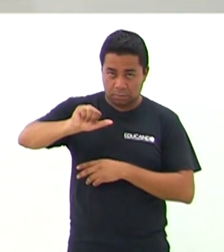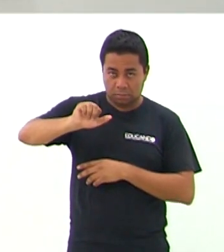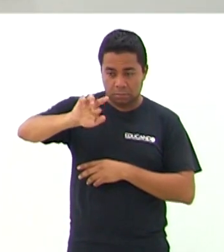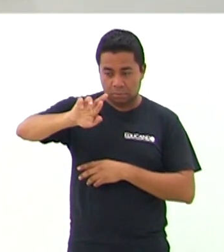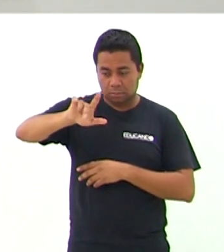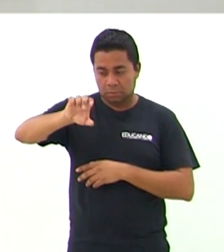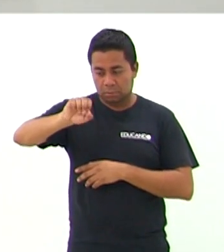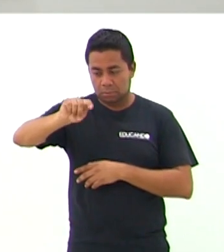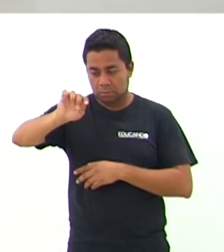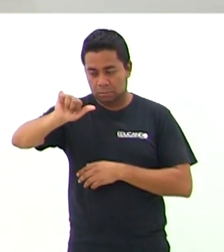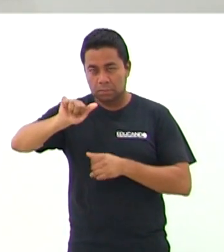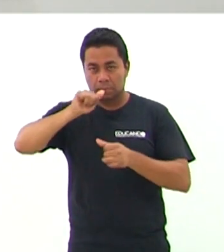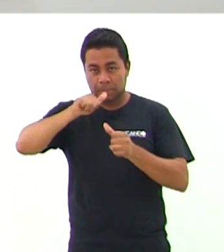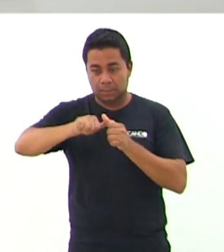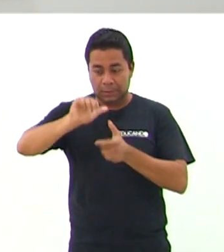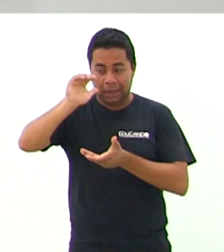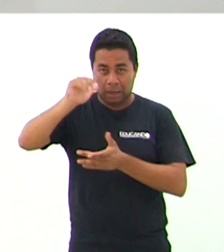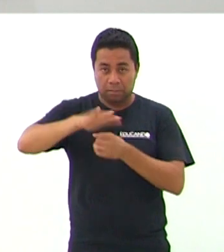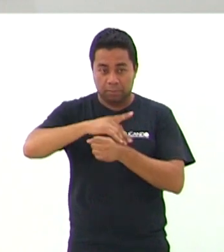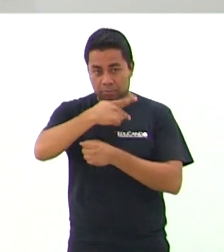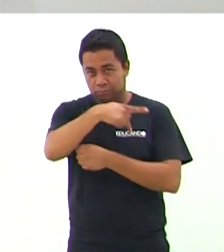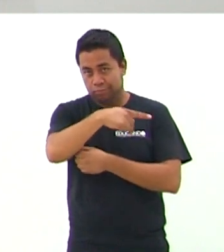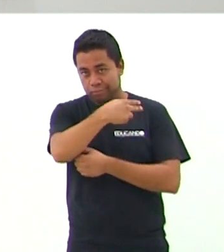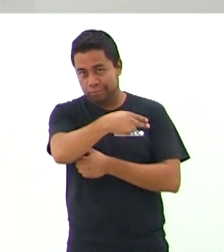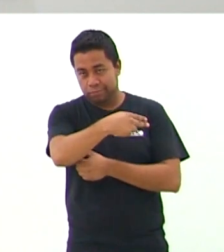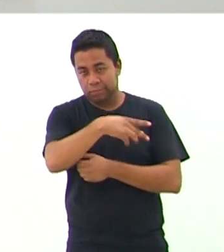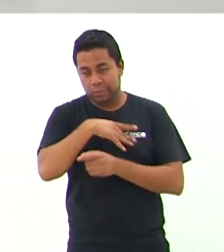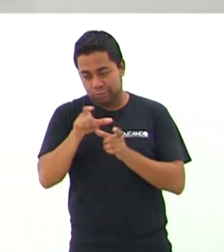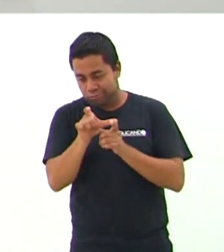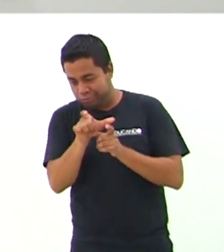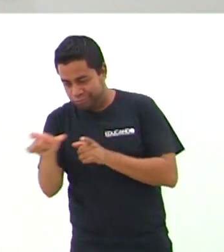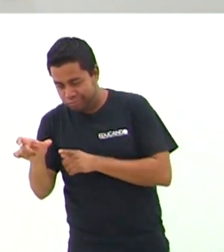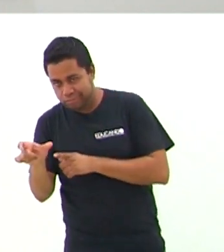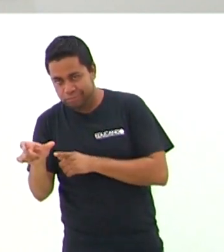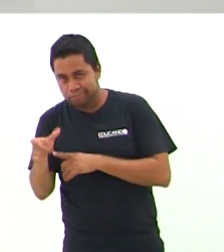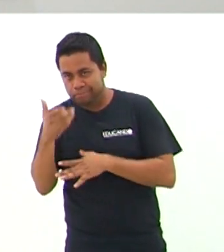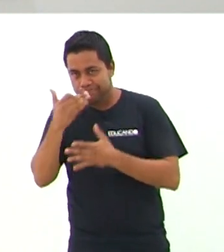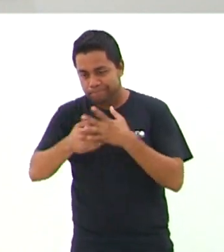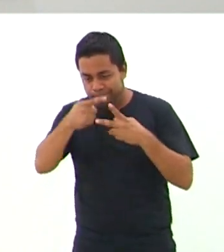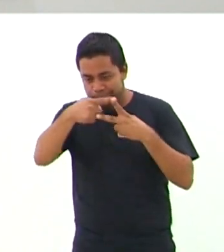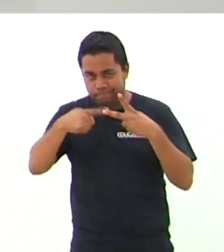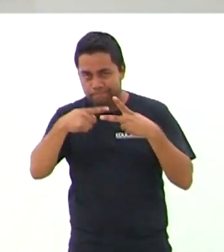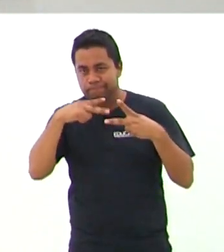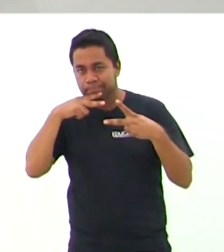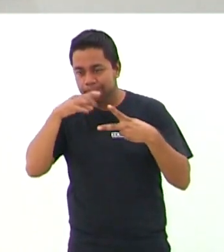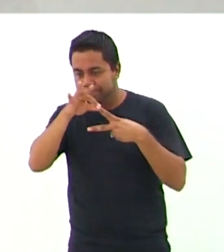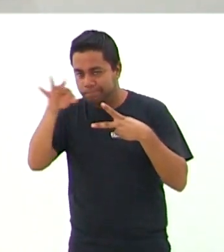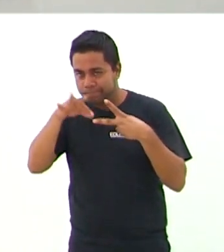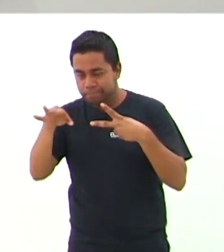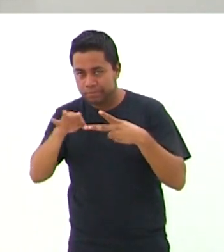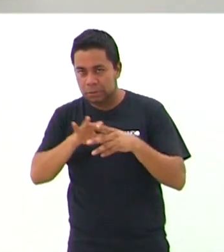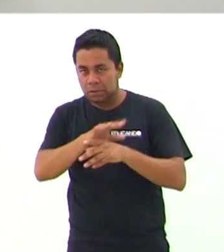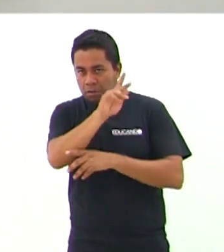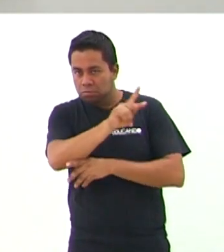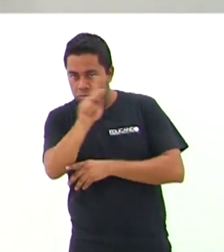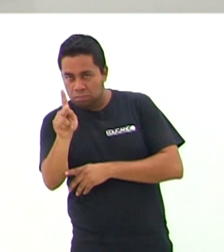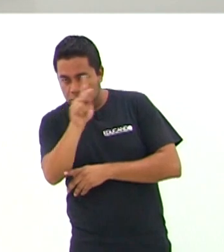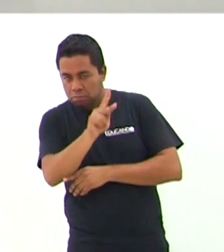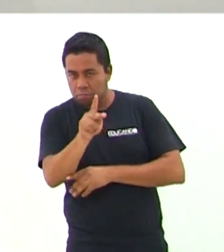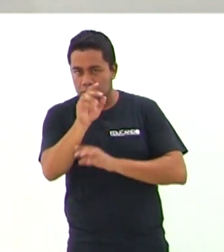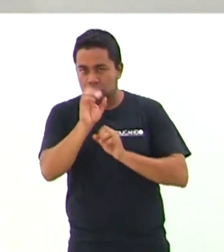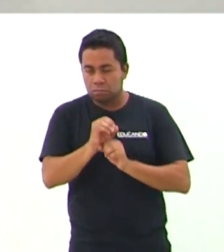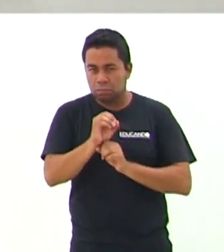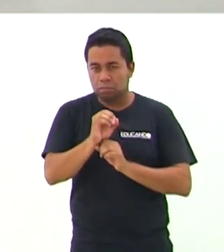nombre propio, tenemos la línea y nos quedan dos: semejar